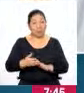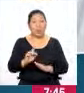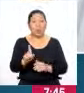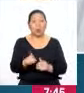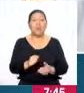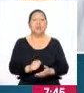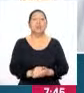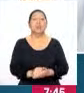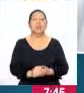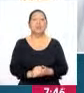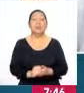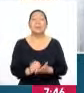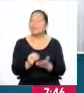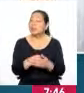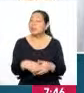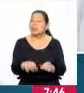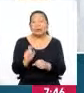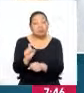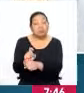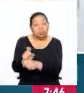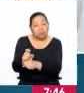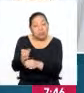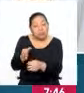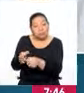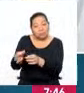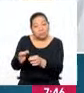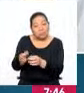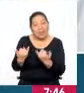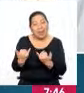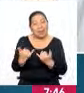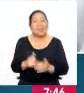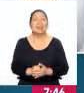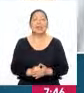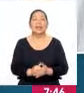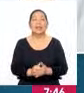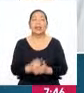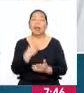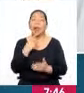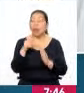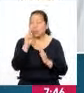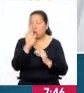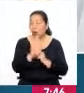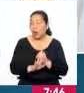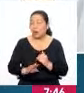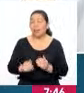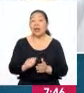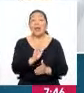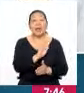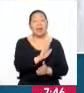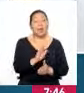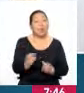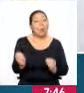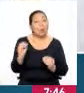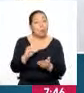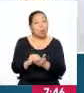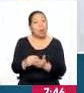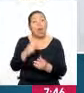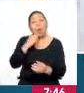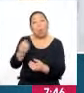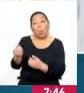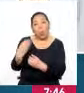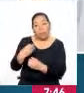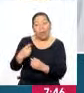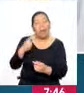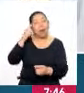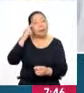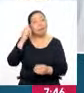forestal comunitaria implementados, que lideramos en este caso a nivel nacional. Ellos son los que nos ponen en evidencia, pero sin embargo este